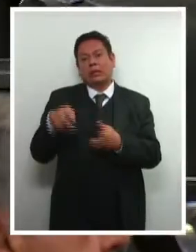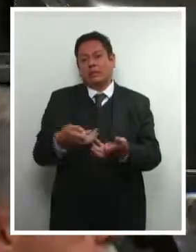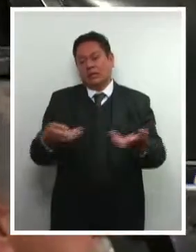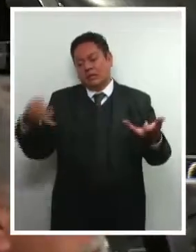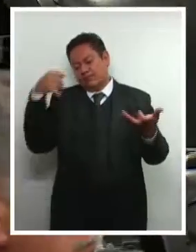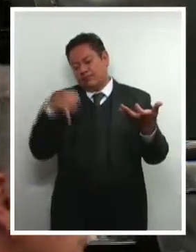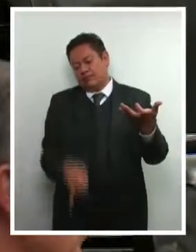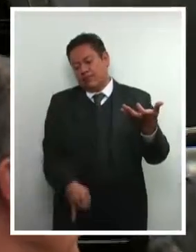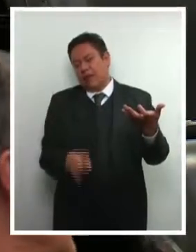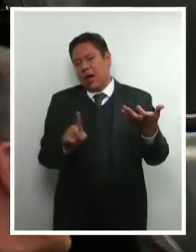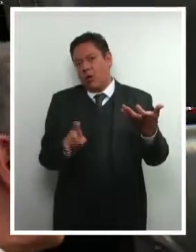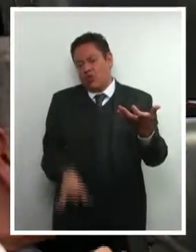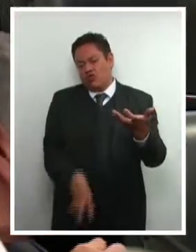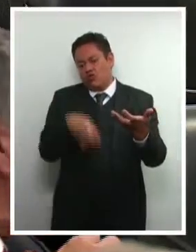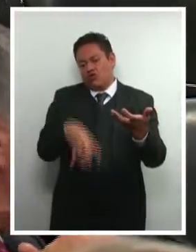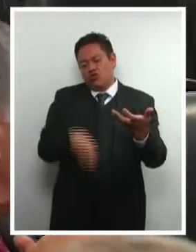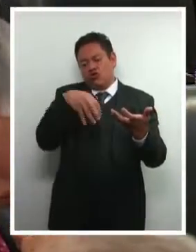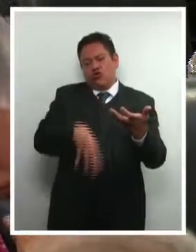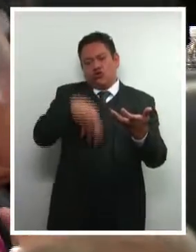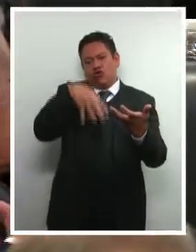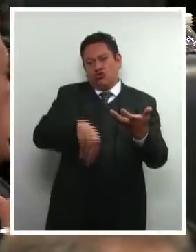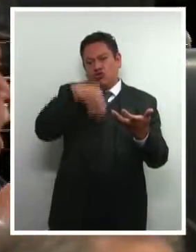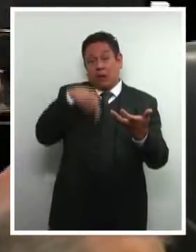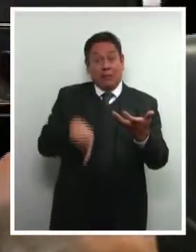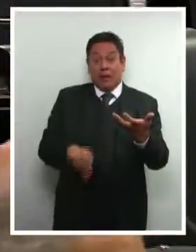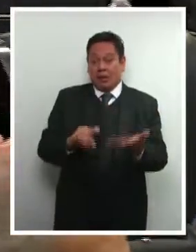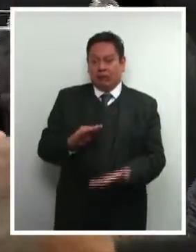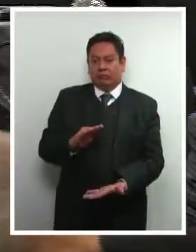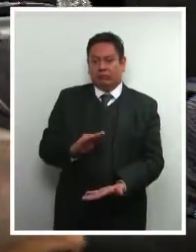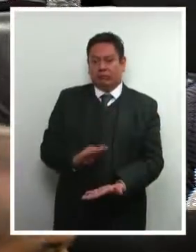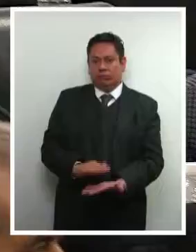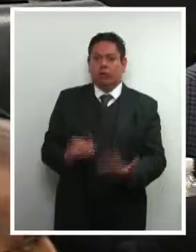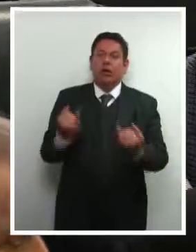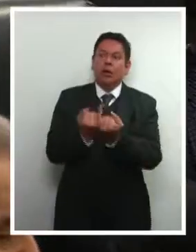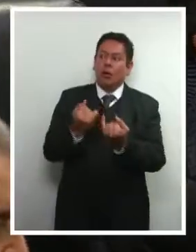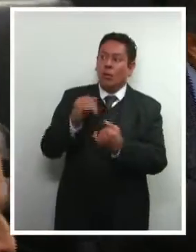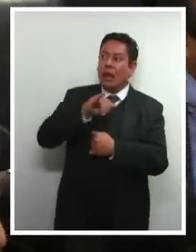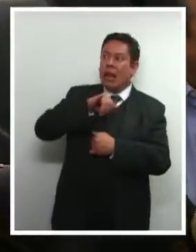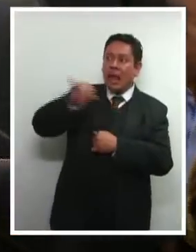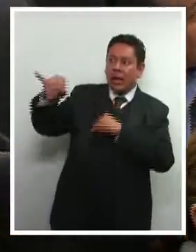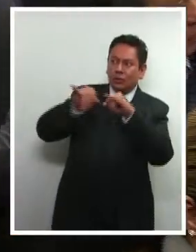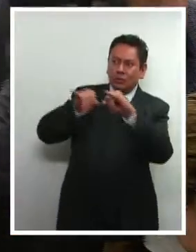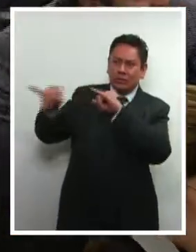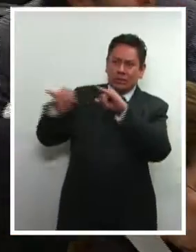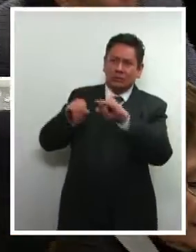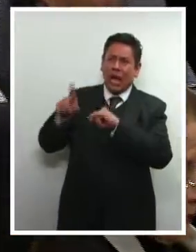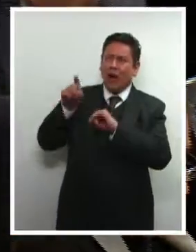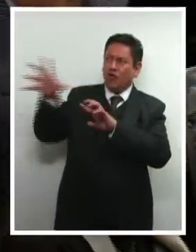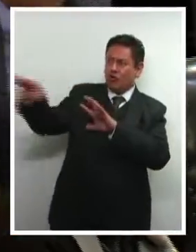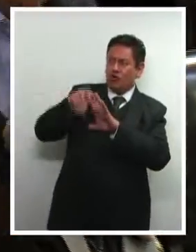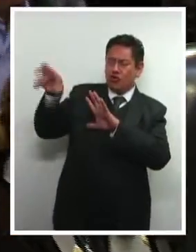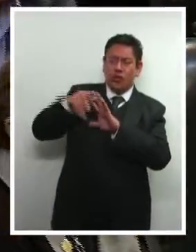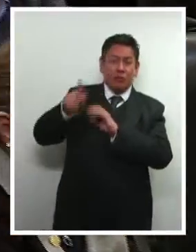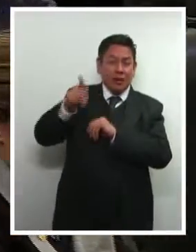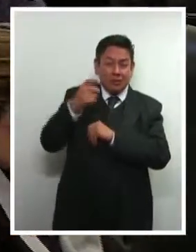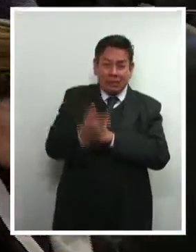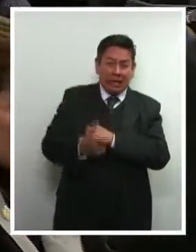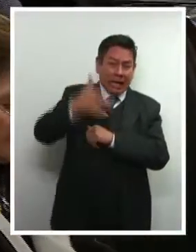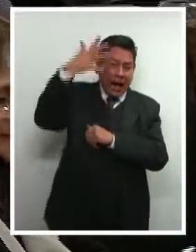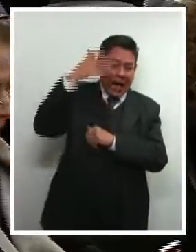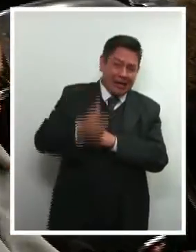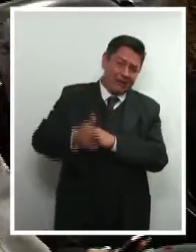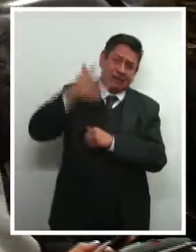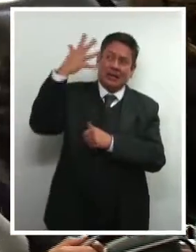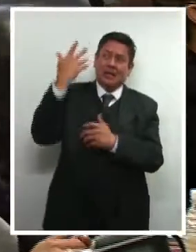El resto la traemos de cuencas remotas, de Cutzamala, de Lerma, a costos enormes en términos de gasto